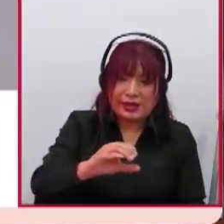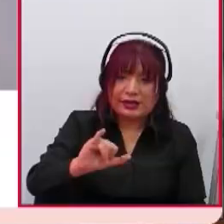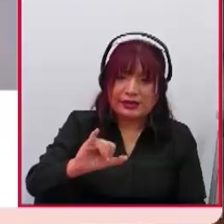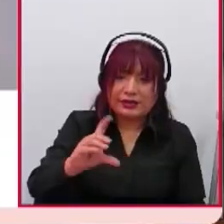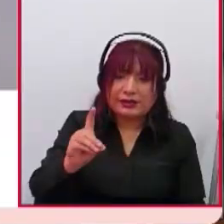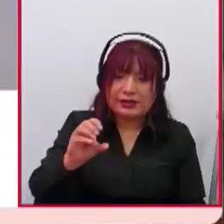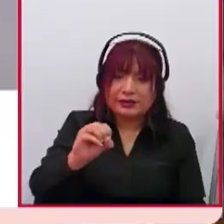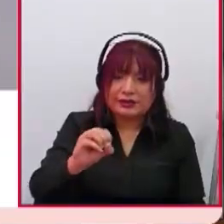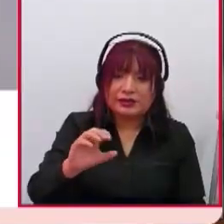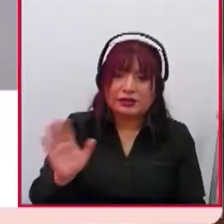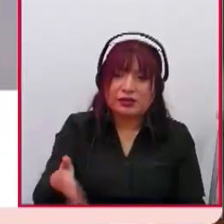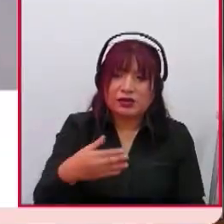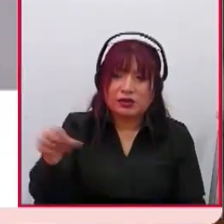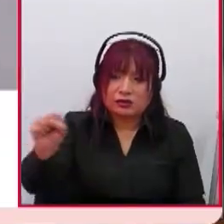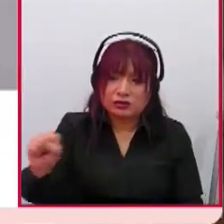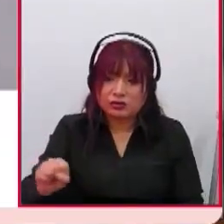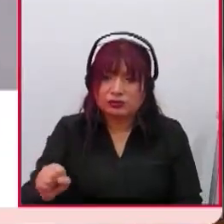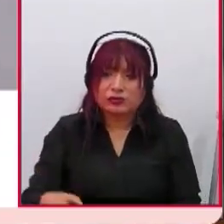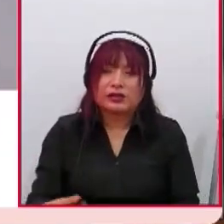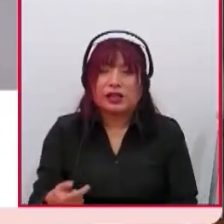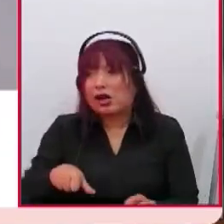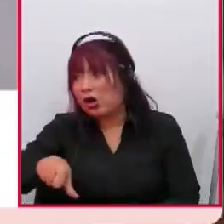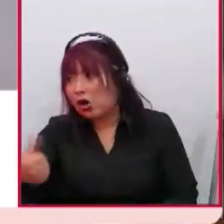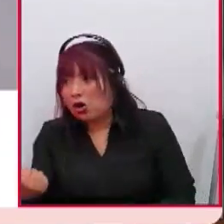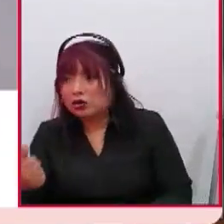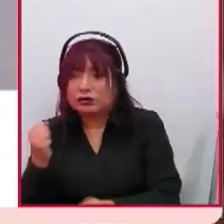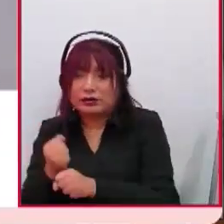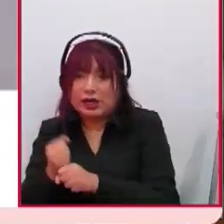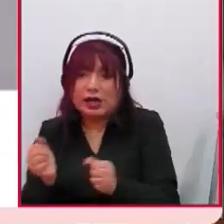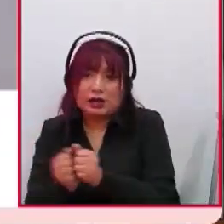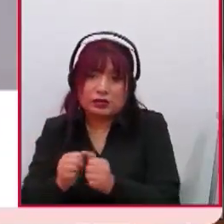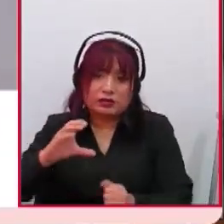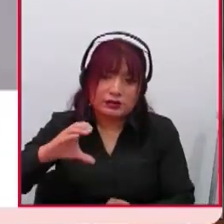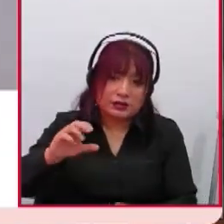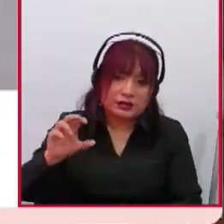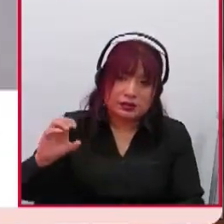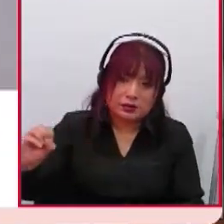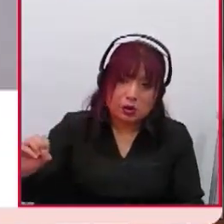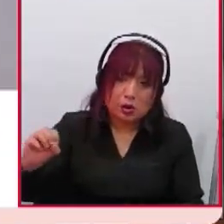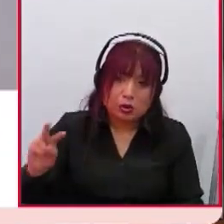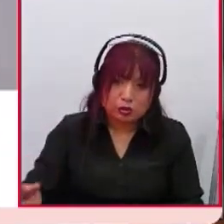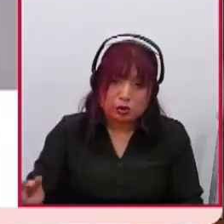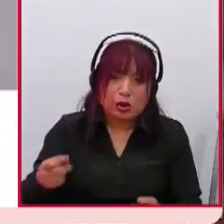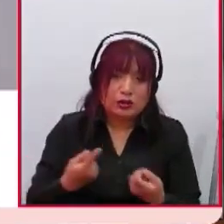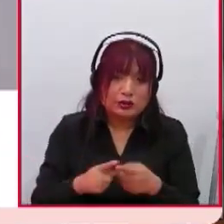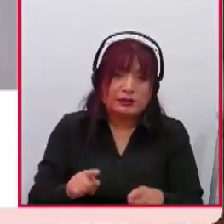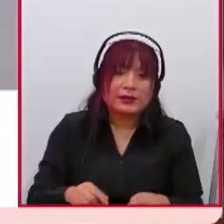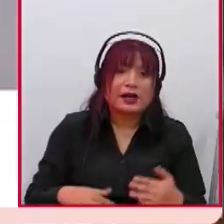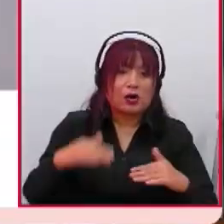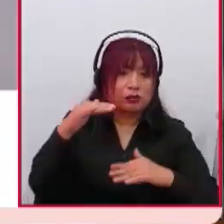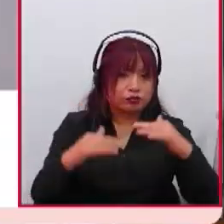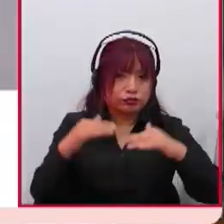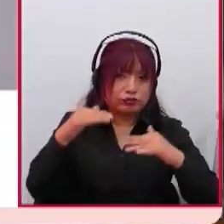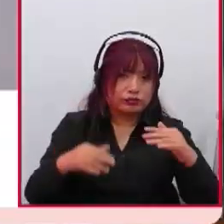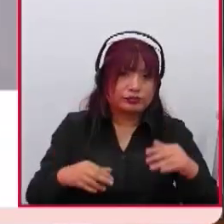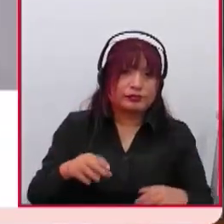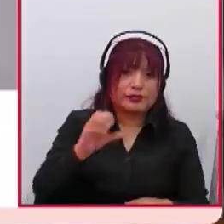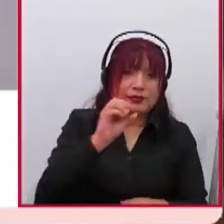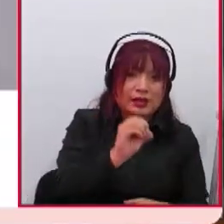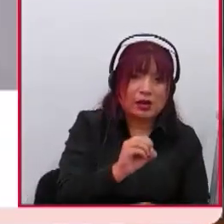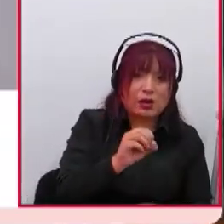operaciones usan el CO2, pero el control del rango del ORP, la calibración de los ORP, a nosotros nos ha